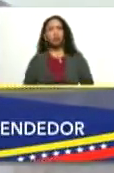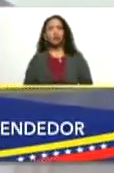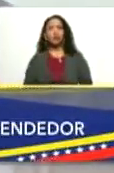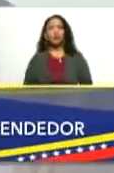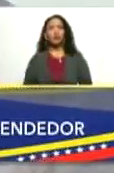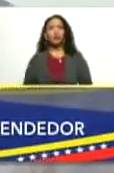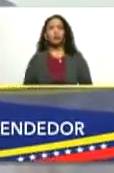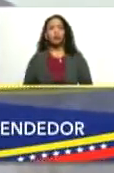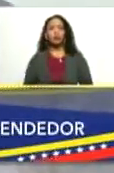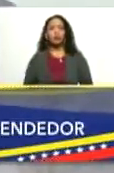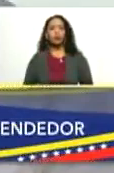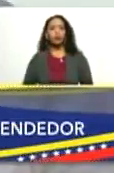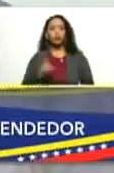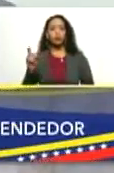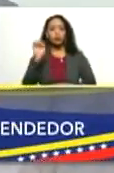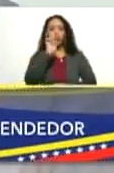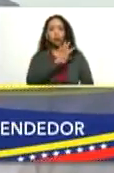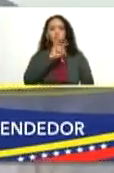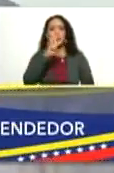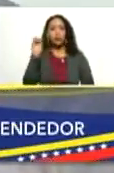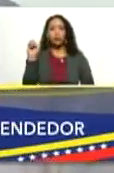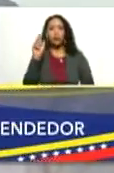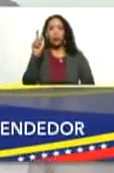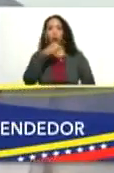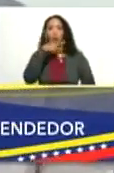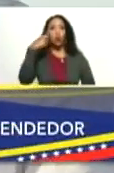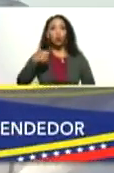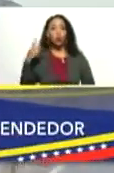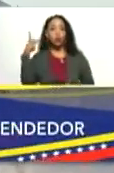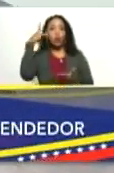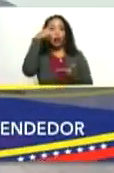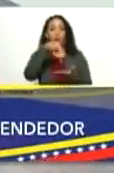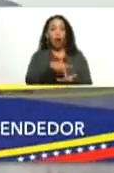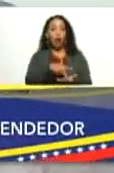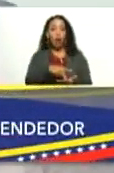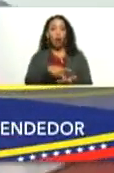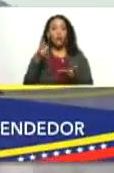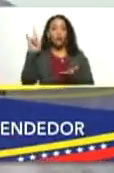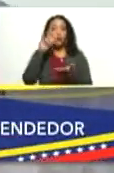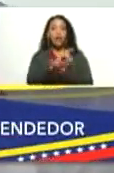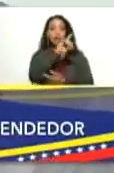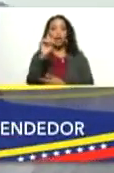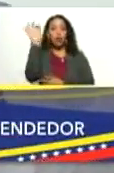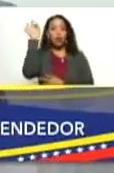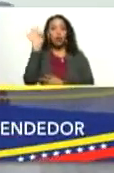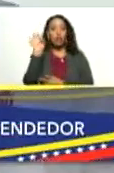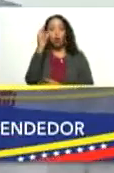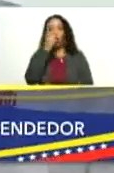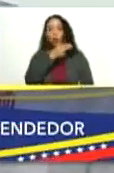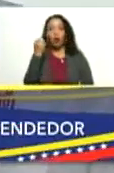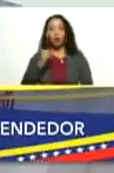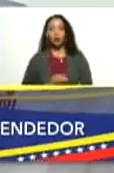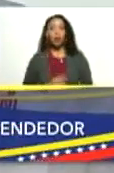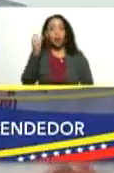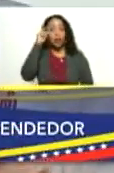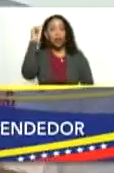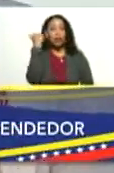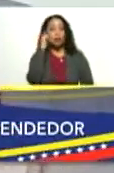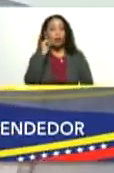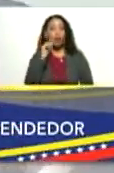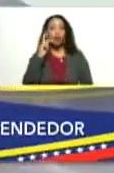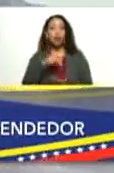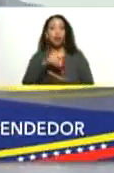Federación de Rusia. 440 rusos llegaron directamente a Por la Mar, el vuelo 100% ocupado. Y el día sábado llegamos a